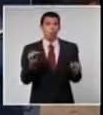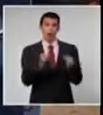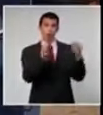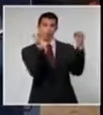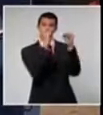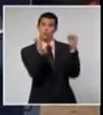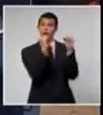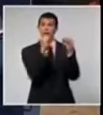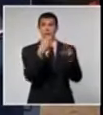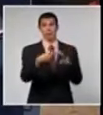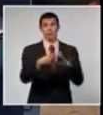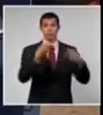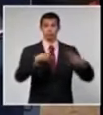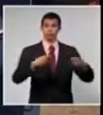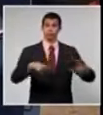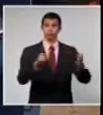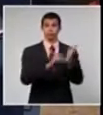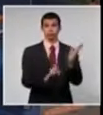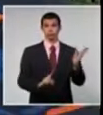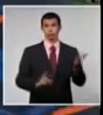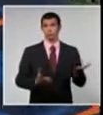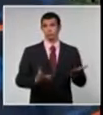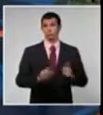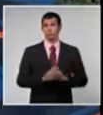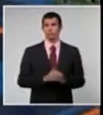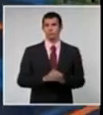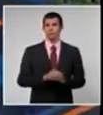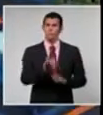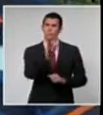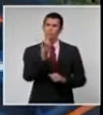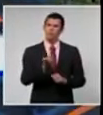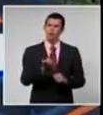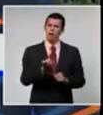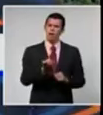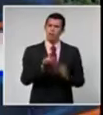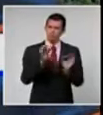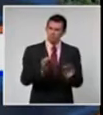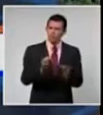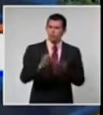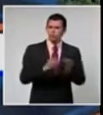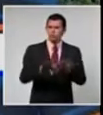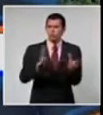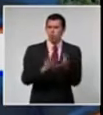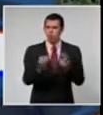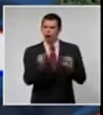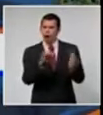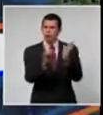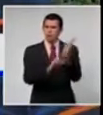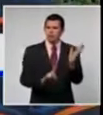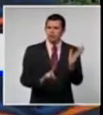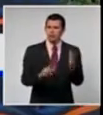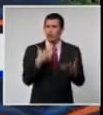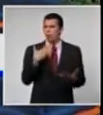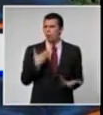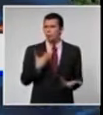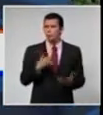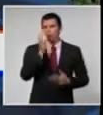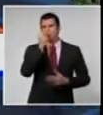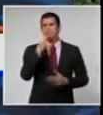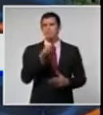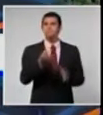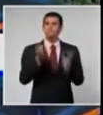otros. ¿Cuáles han sido los logros? En el caso de las calderas, ya todo lo que es el sistema de combustión está